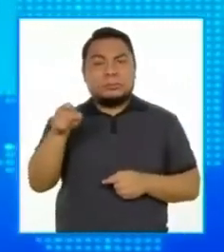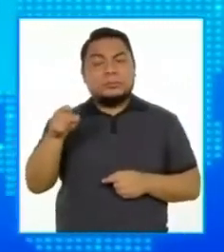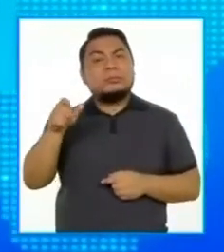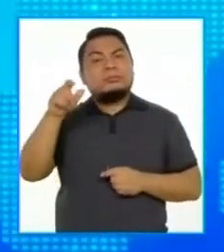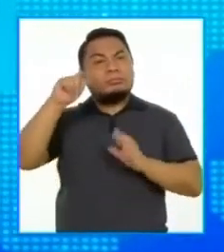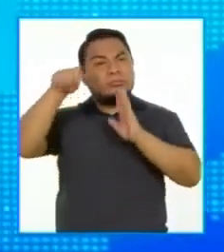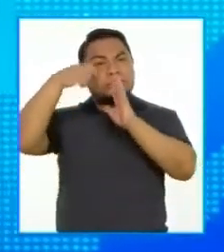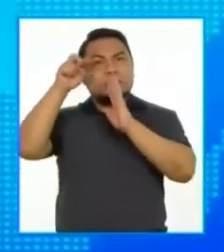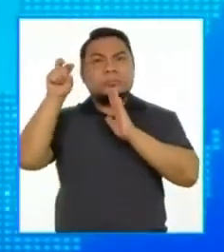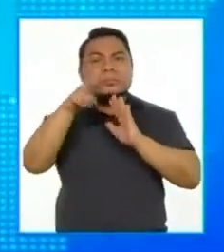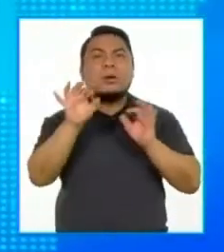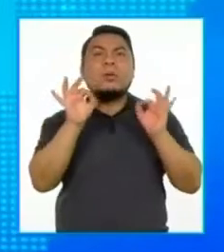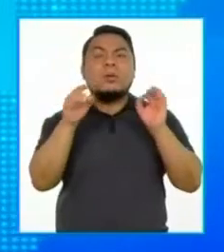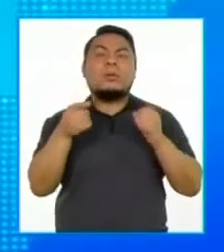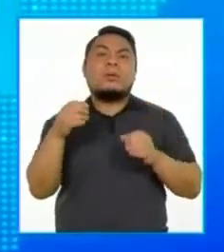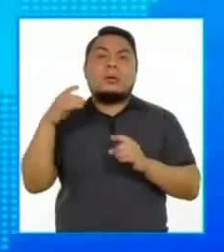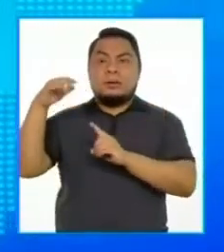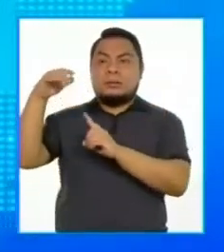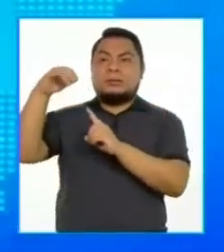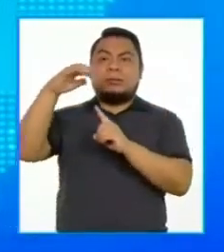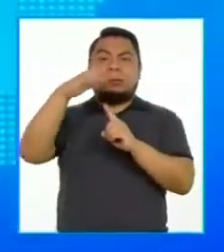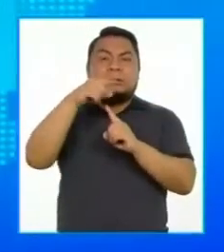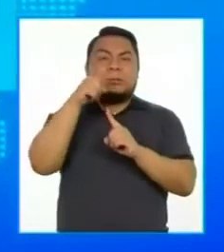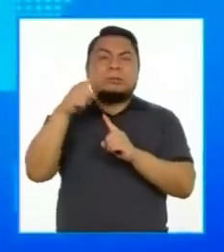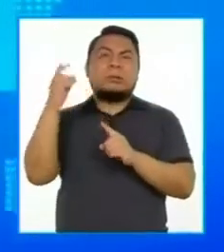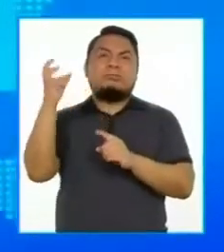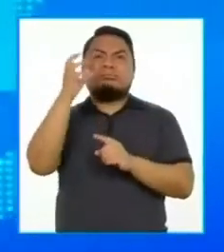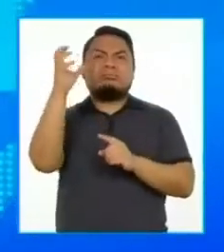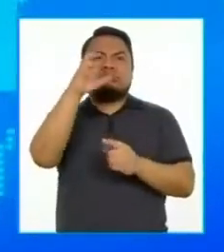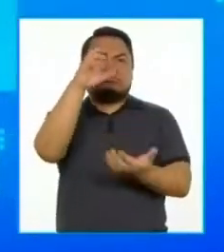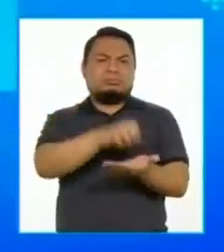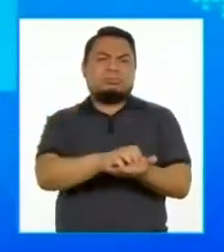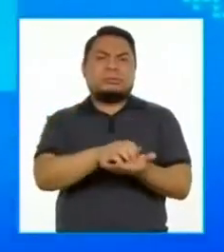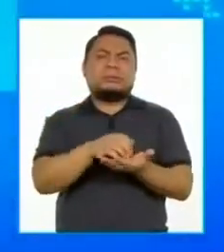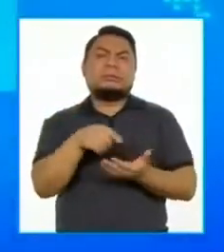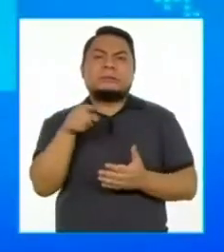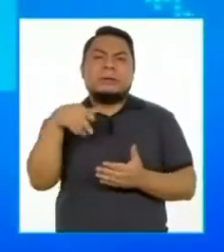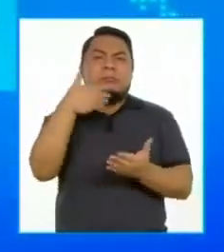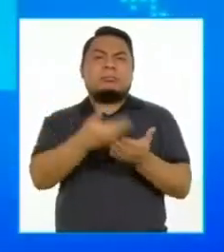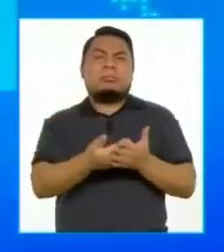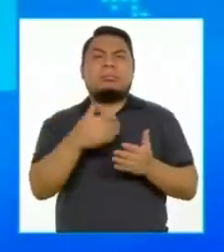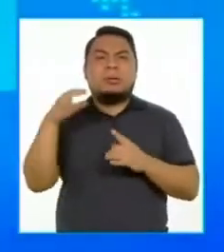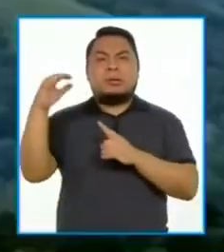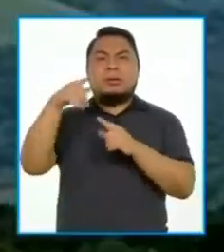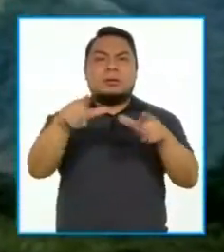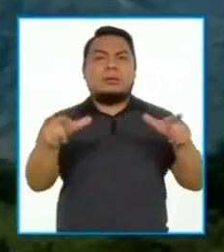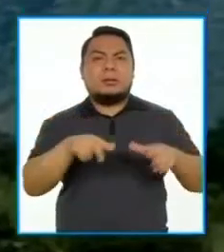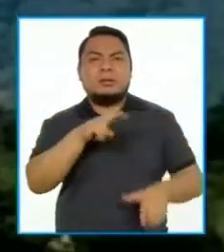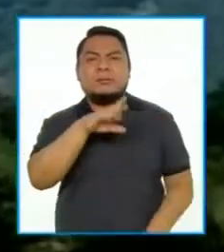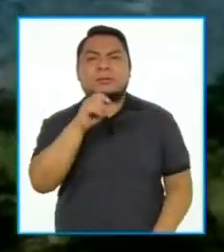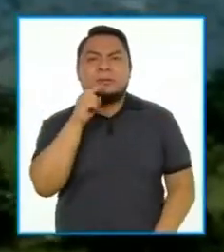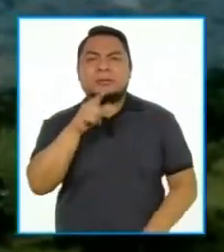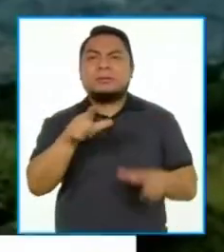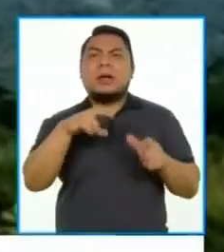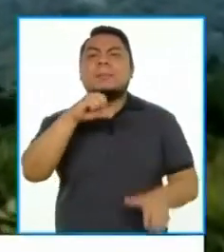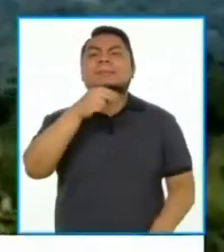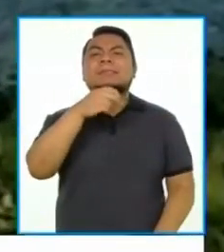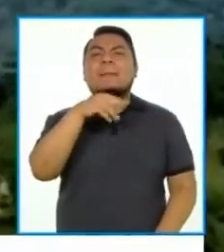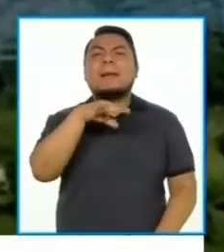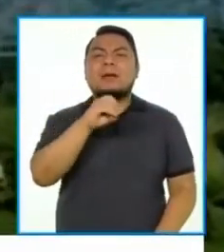el momento en el que un helicóptero del ejército sufrió un accidente al caer en el sector conocido como Valle Sagrado del distrito de Masamari,